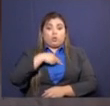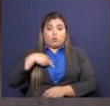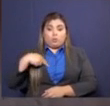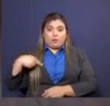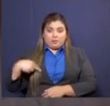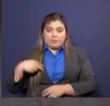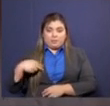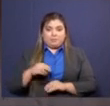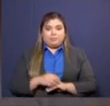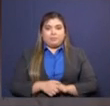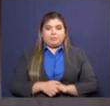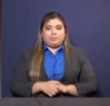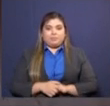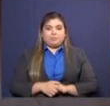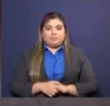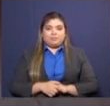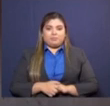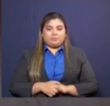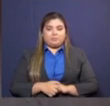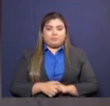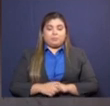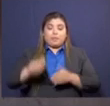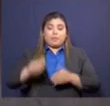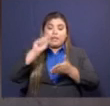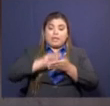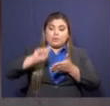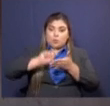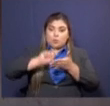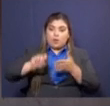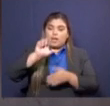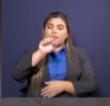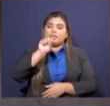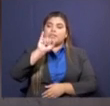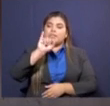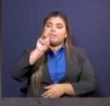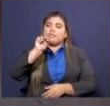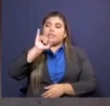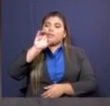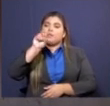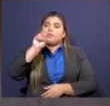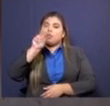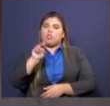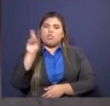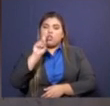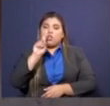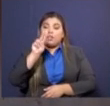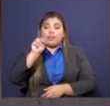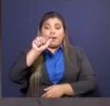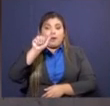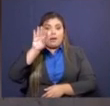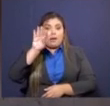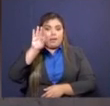Buglé. Escuela Simeón Valderrama, Natá, Coclé.